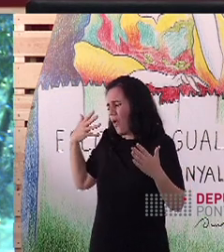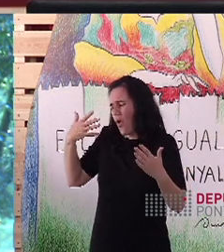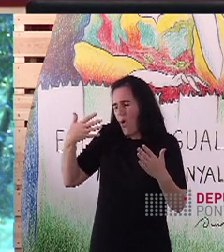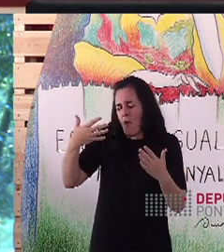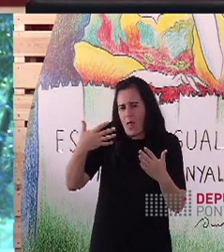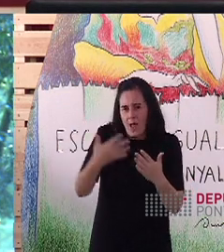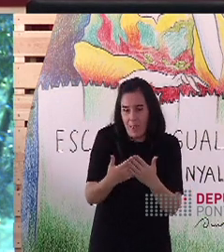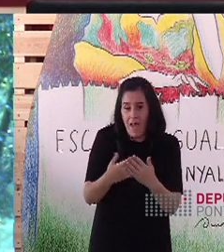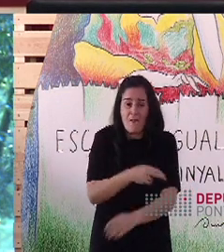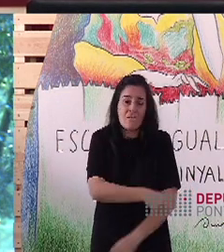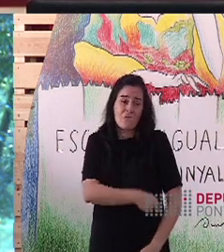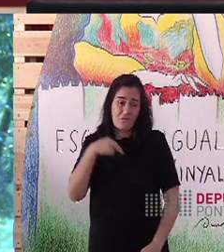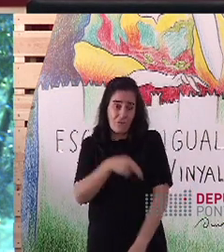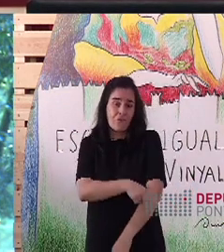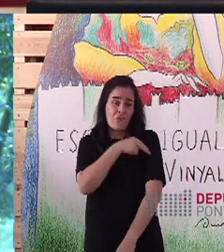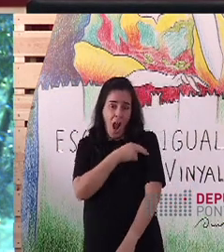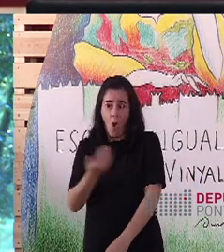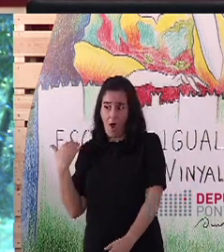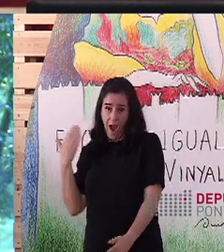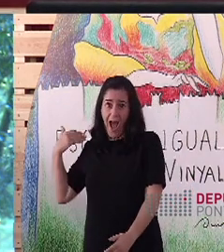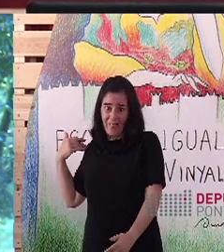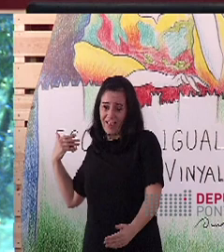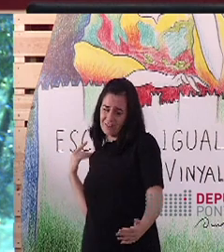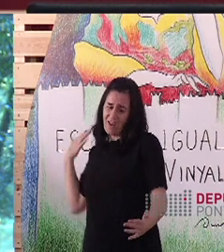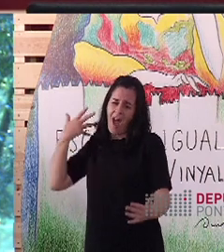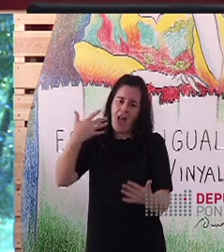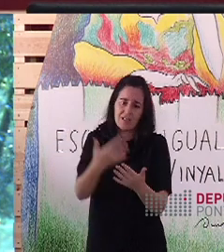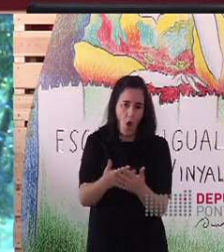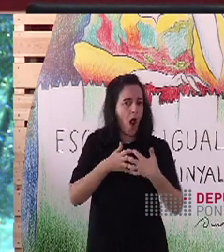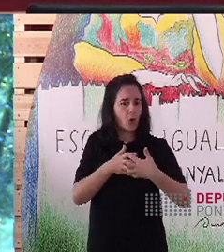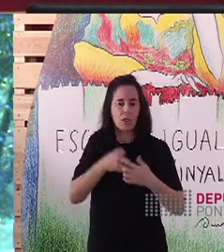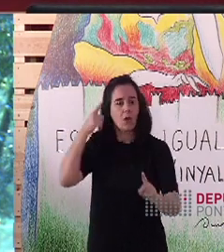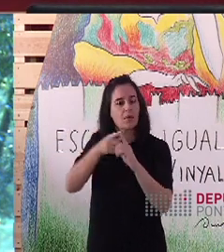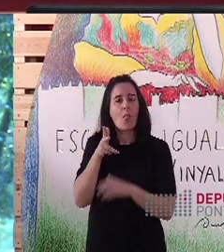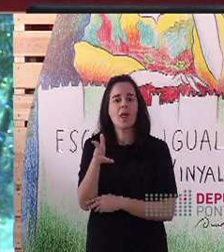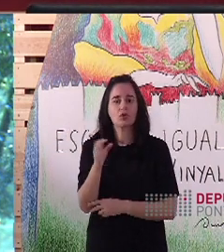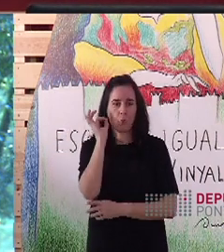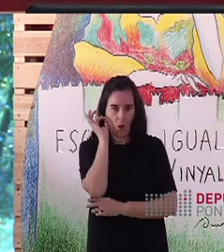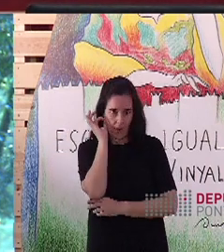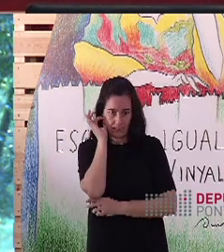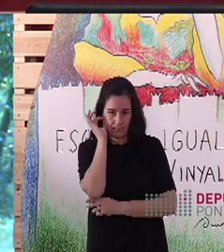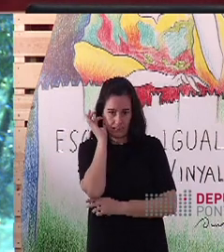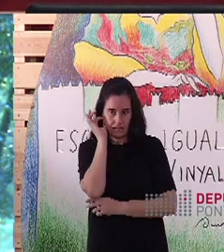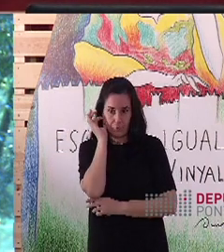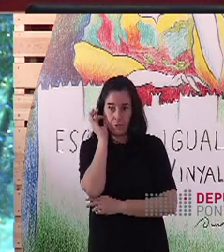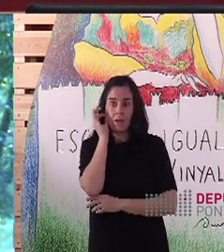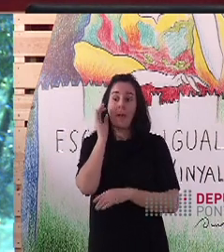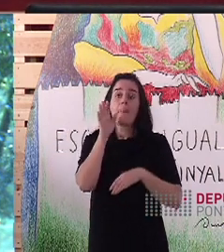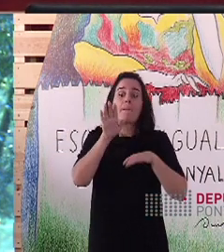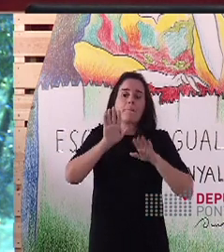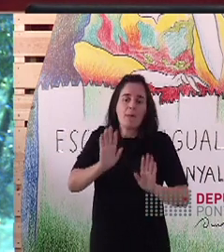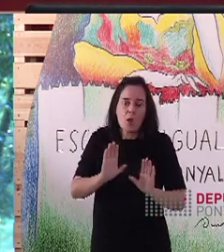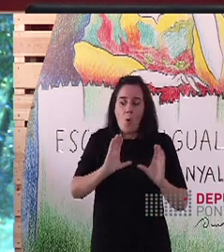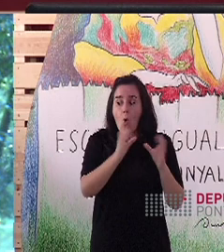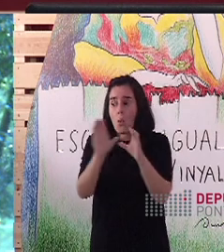antes del franquismo, por los derechos de las mujeres. Otra cosa distinta es que todos estos grupos no hayan hecho de